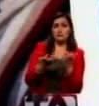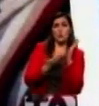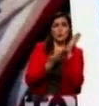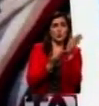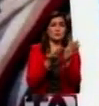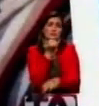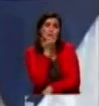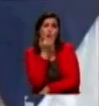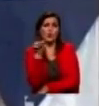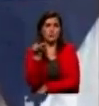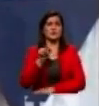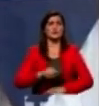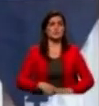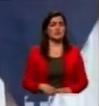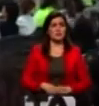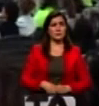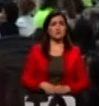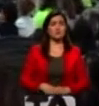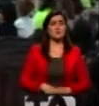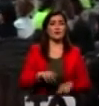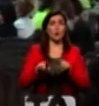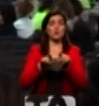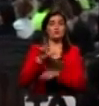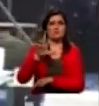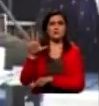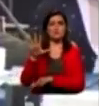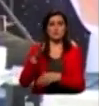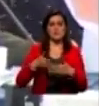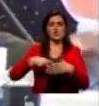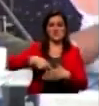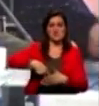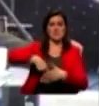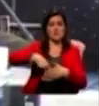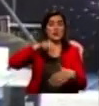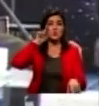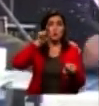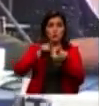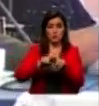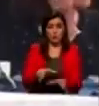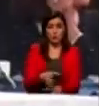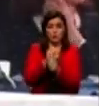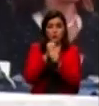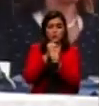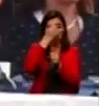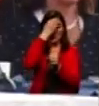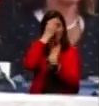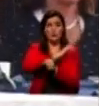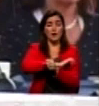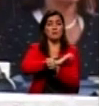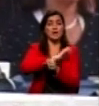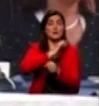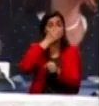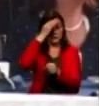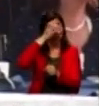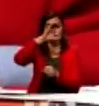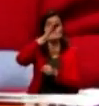demostrar lo equivocado que está. Si esa resistencia de ciertos sectores de país obstruirá o demorará un posible acuerdo para recuperar la educación intercultural bilingüe,